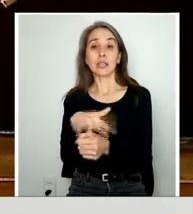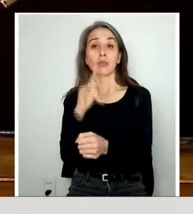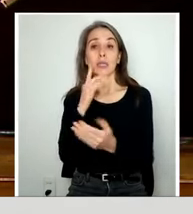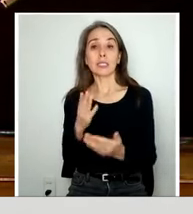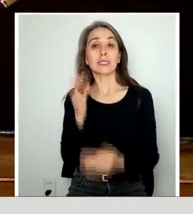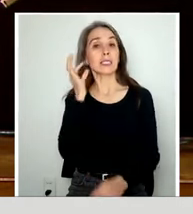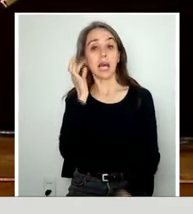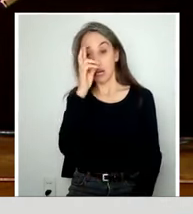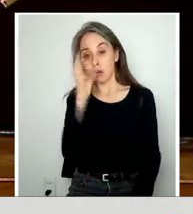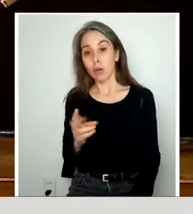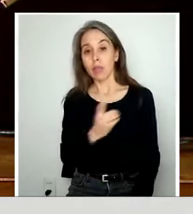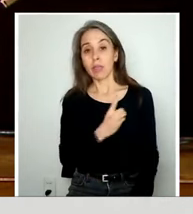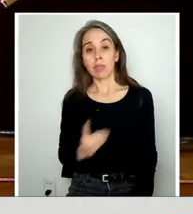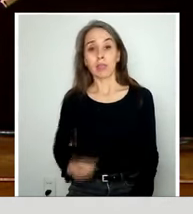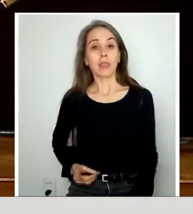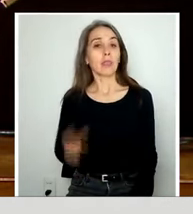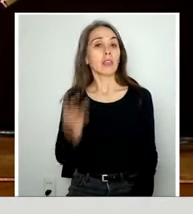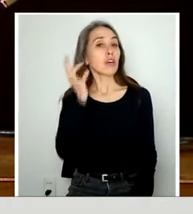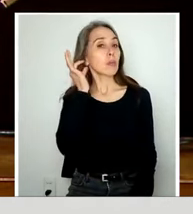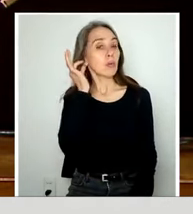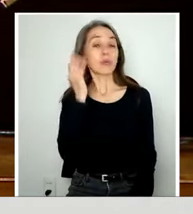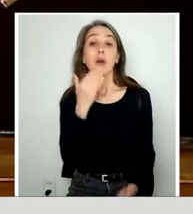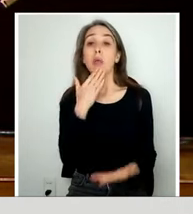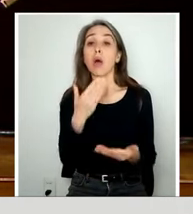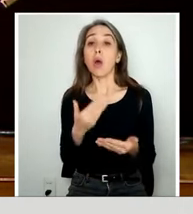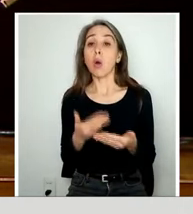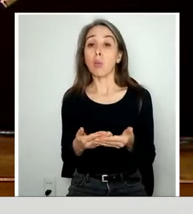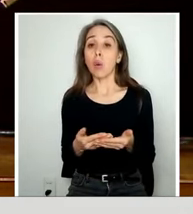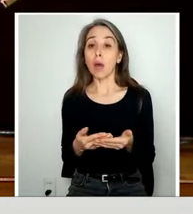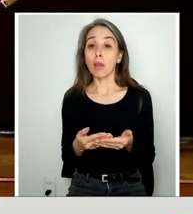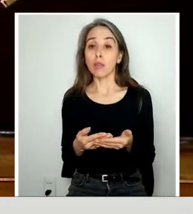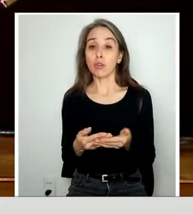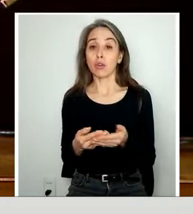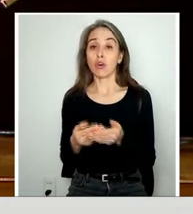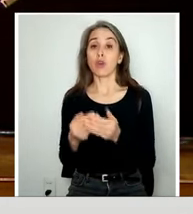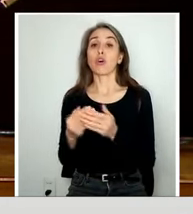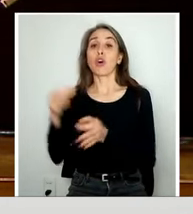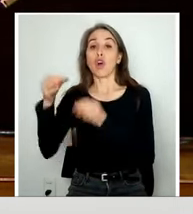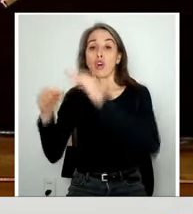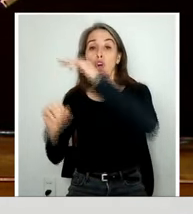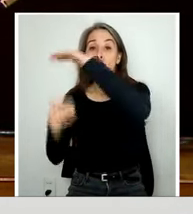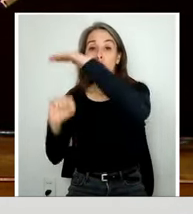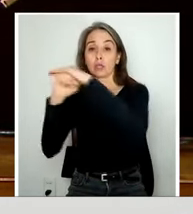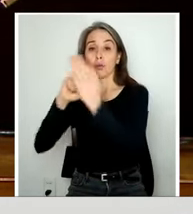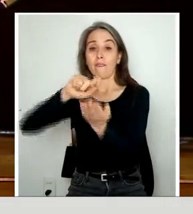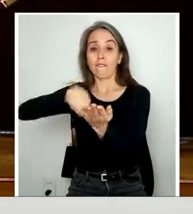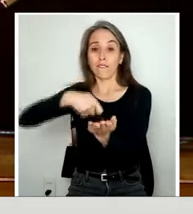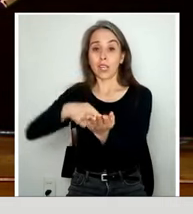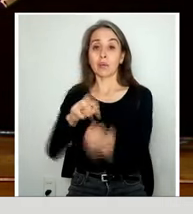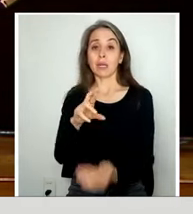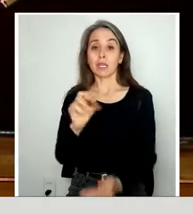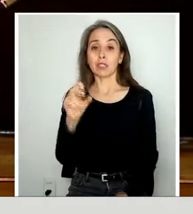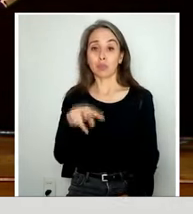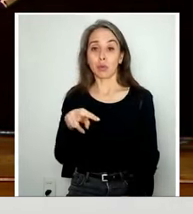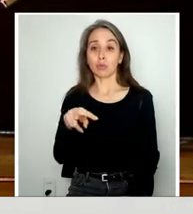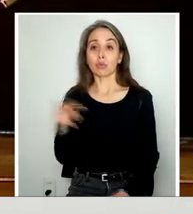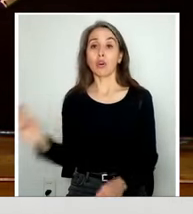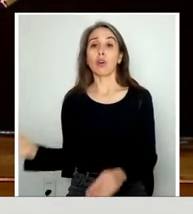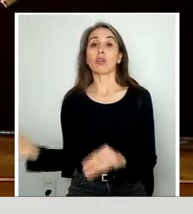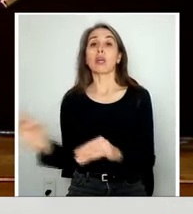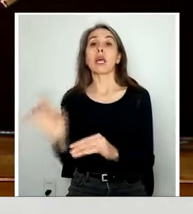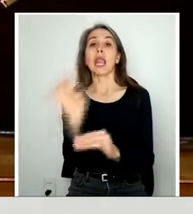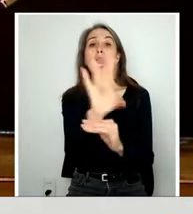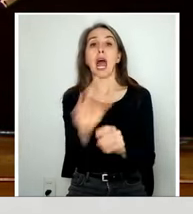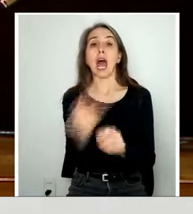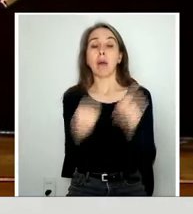diputada cuando cuando la Corte Suprema firme la resolución la va a mandar a la corte de apelaciones que nos tiene